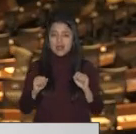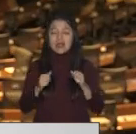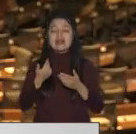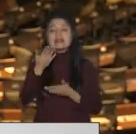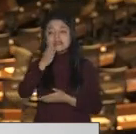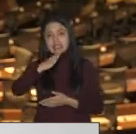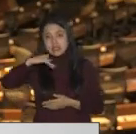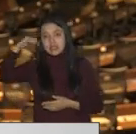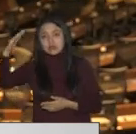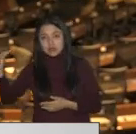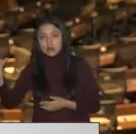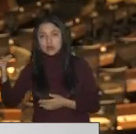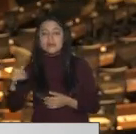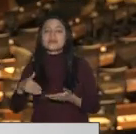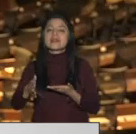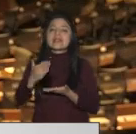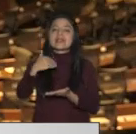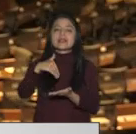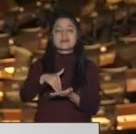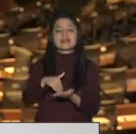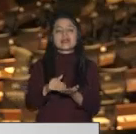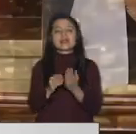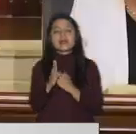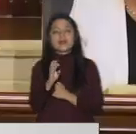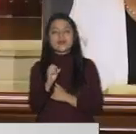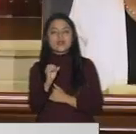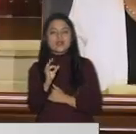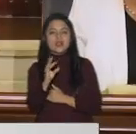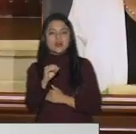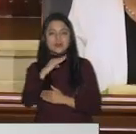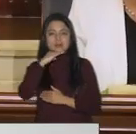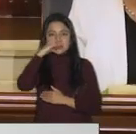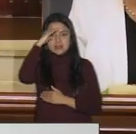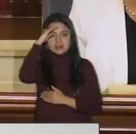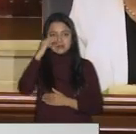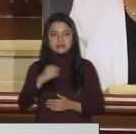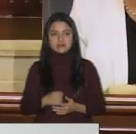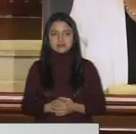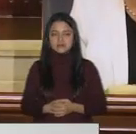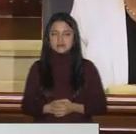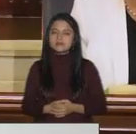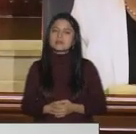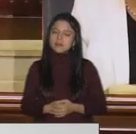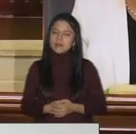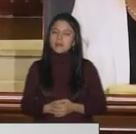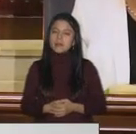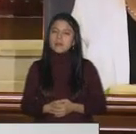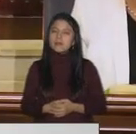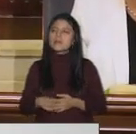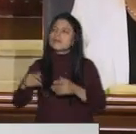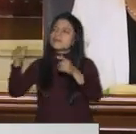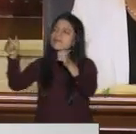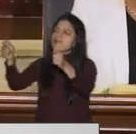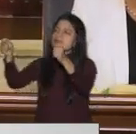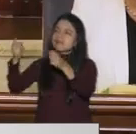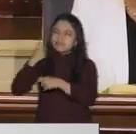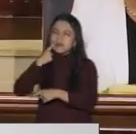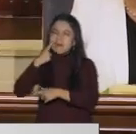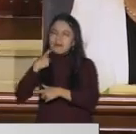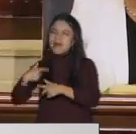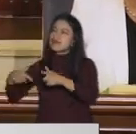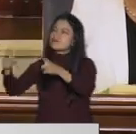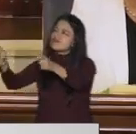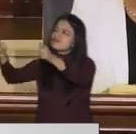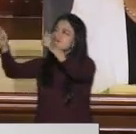Antioquia y en la Plaza Botero de Medellín. Cuando estaba descolgando las obras de sus